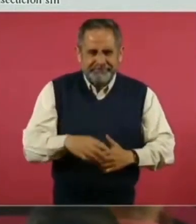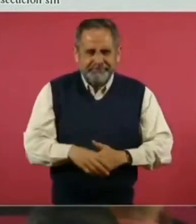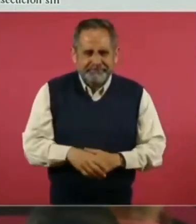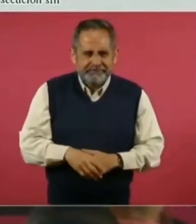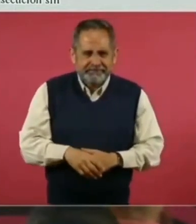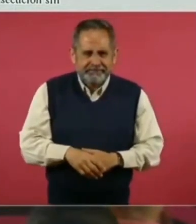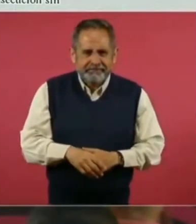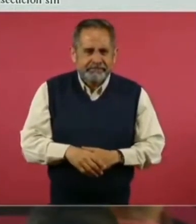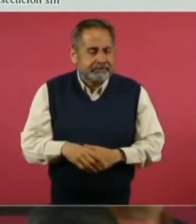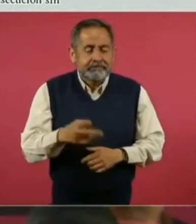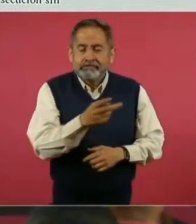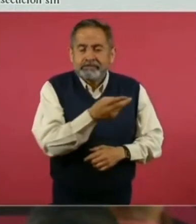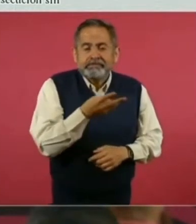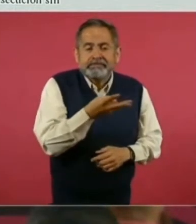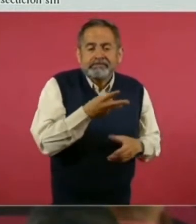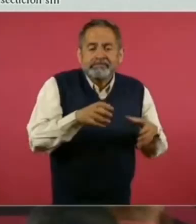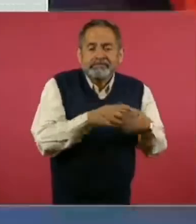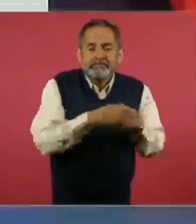las hicieron